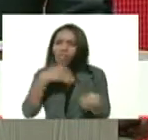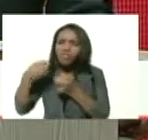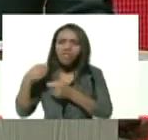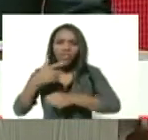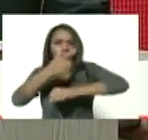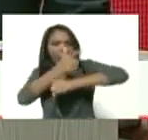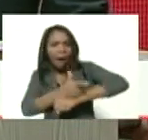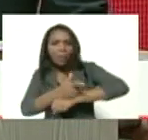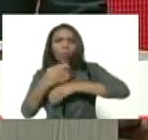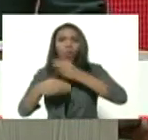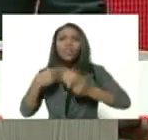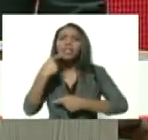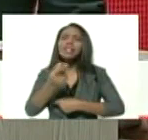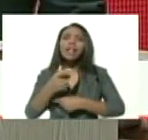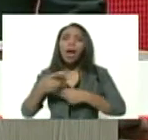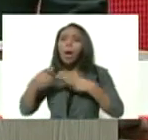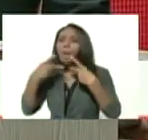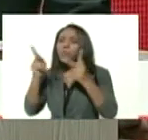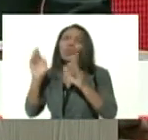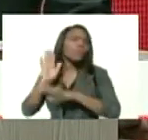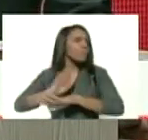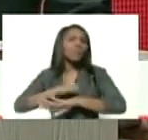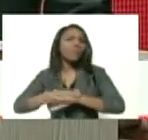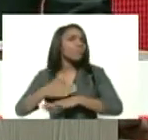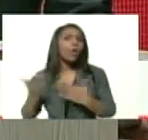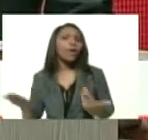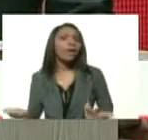de la W? ¿Por qué?